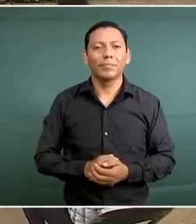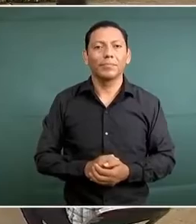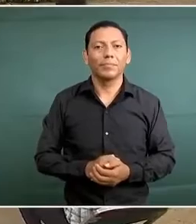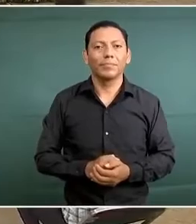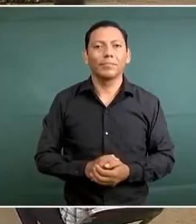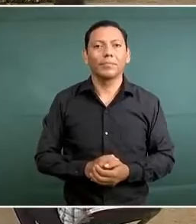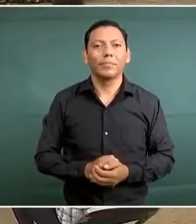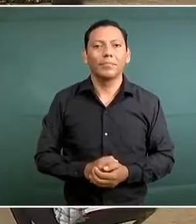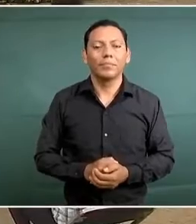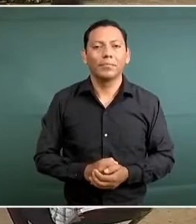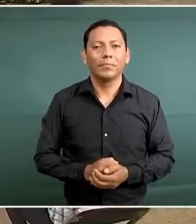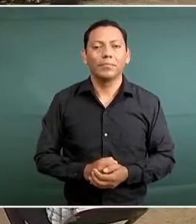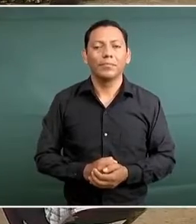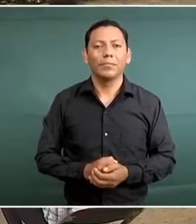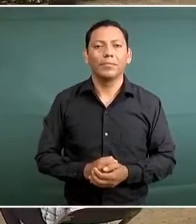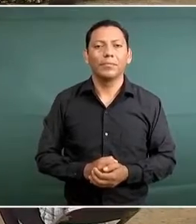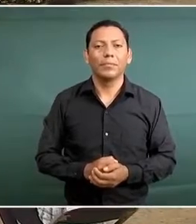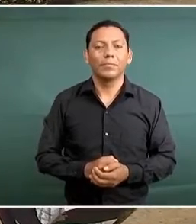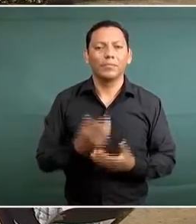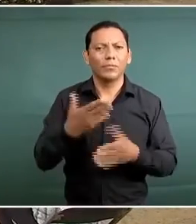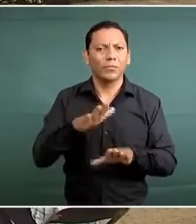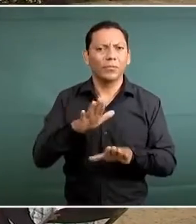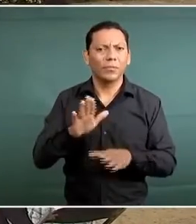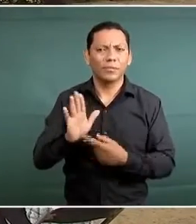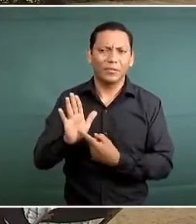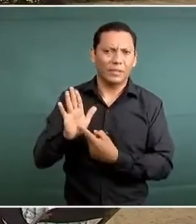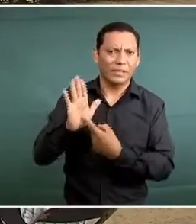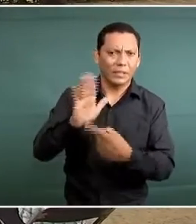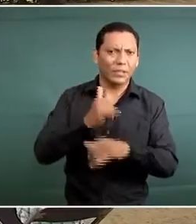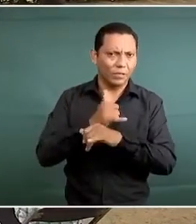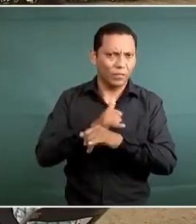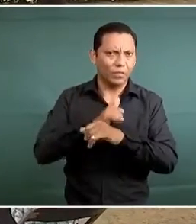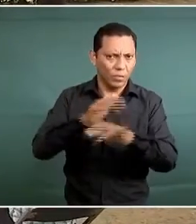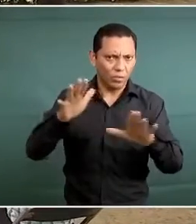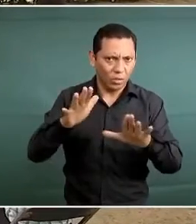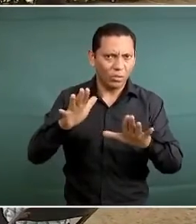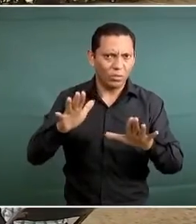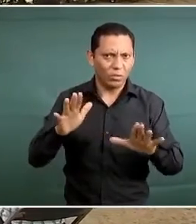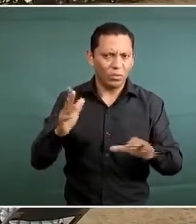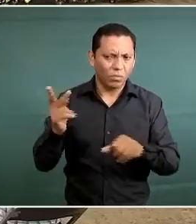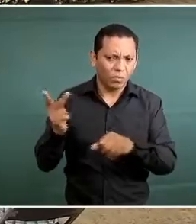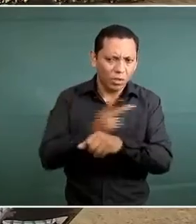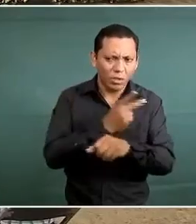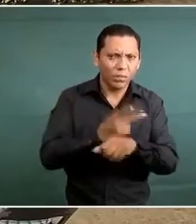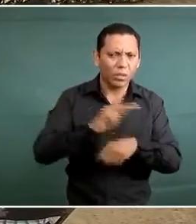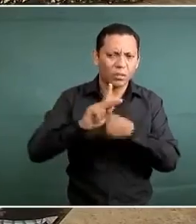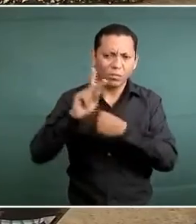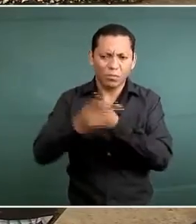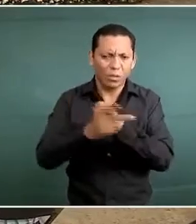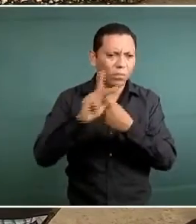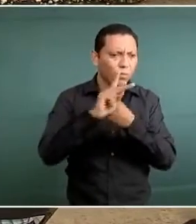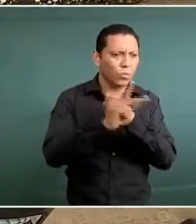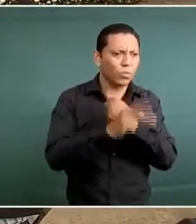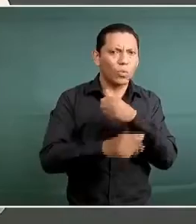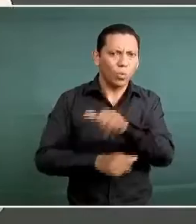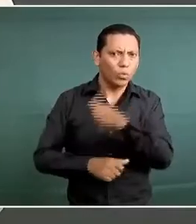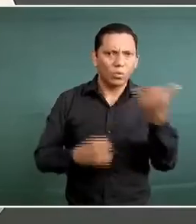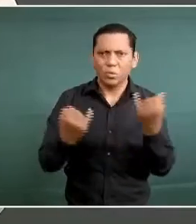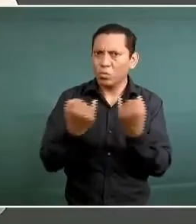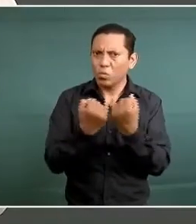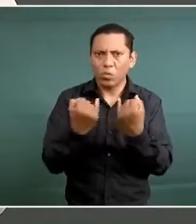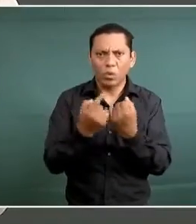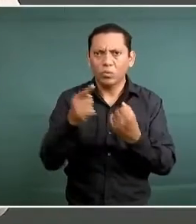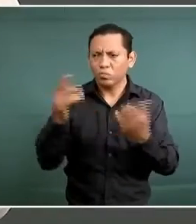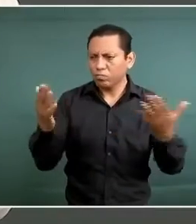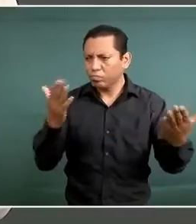que de acuerdo a la información de lo que sucede en otros países, se